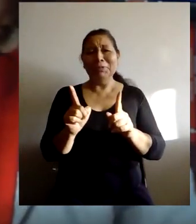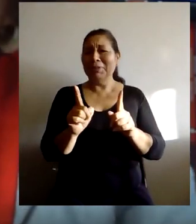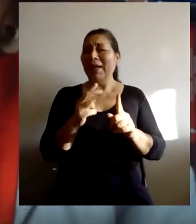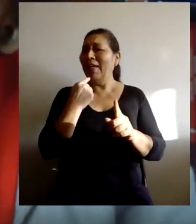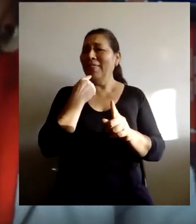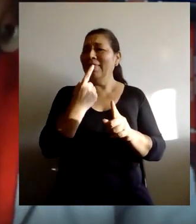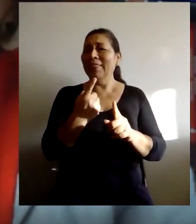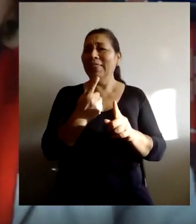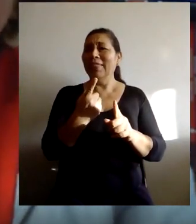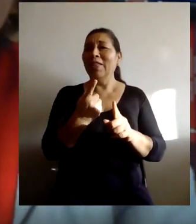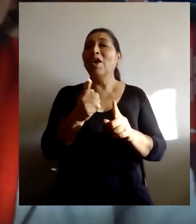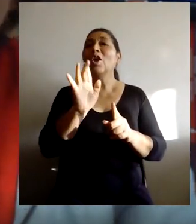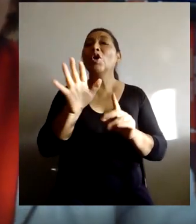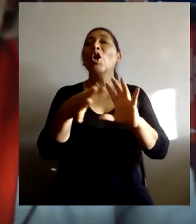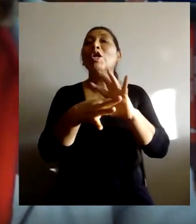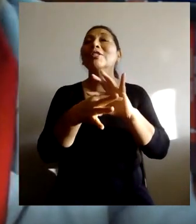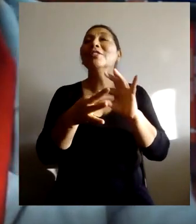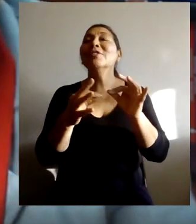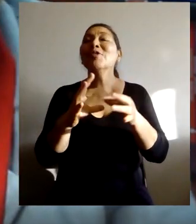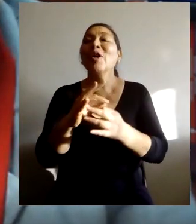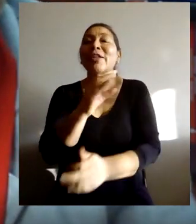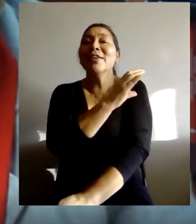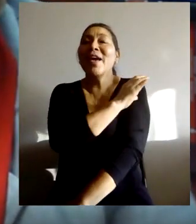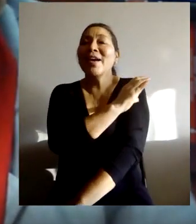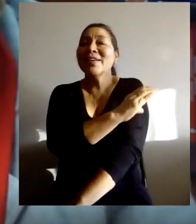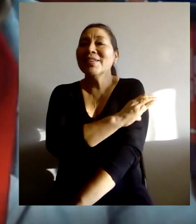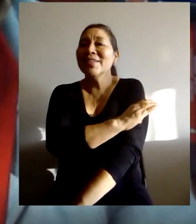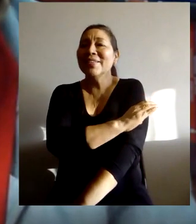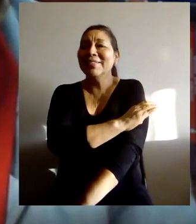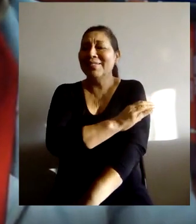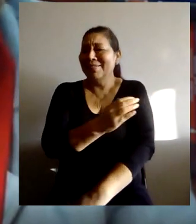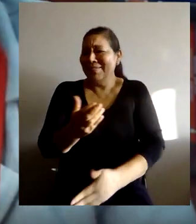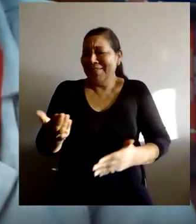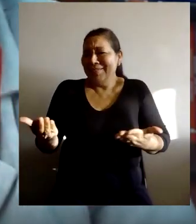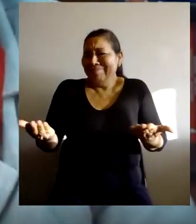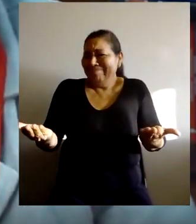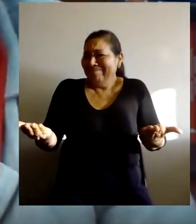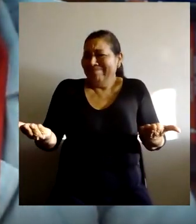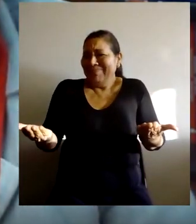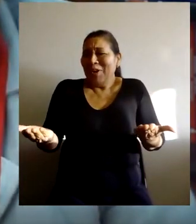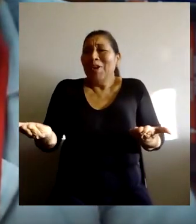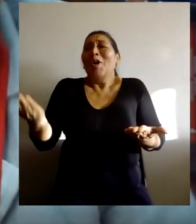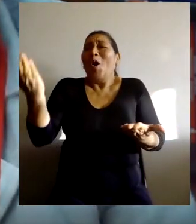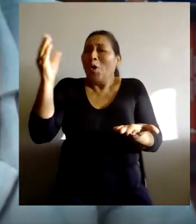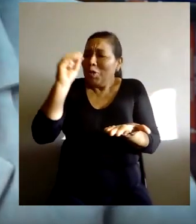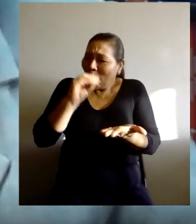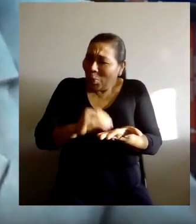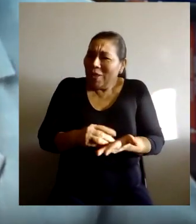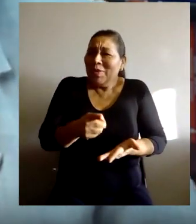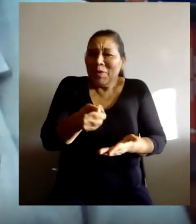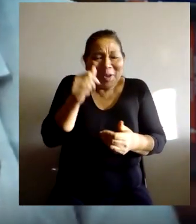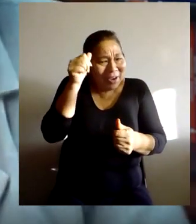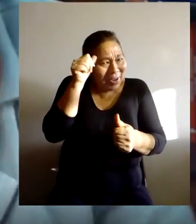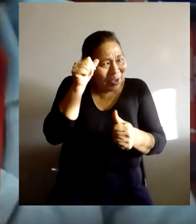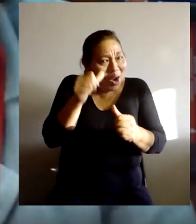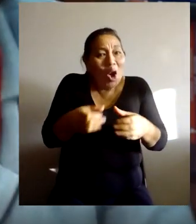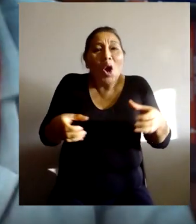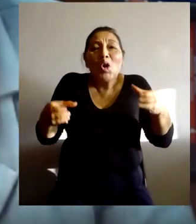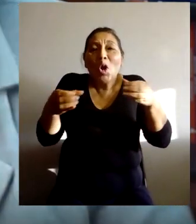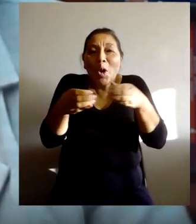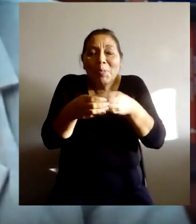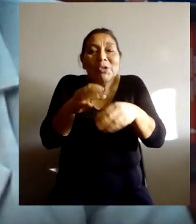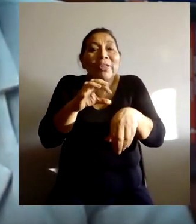ningún momento ha hecho referencia a la historia clínica que tiene este demandante. Le vuelvo a recordar,